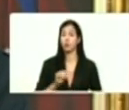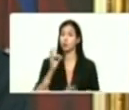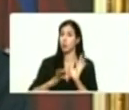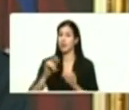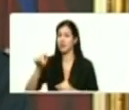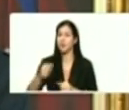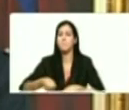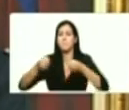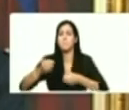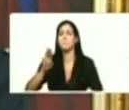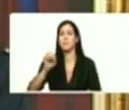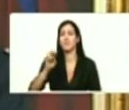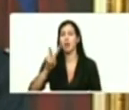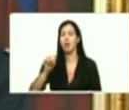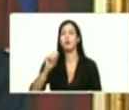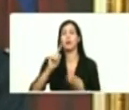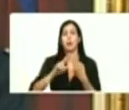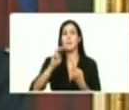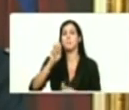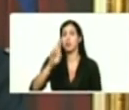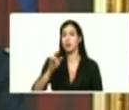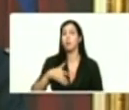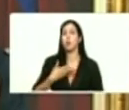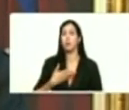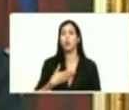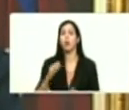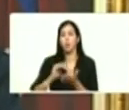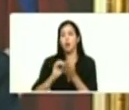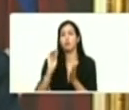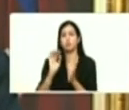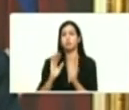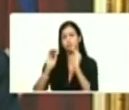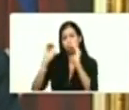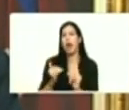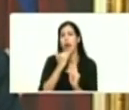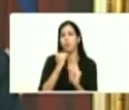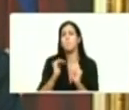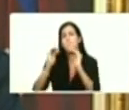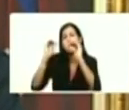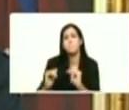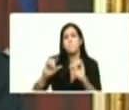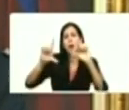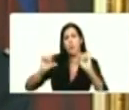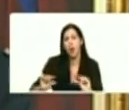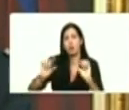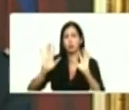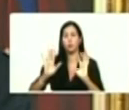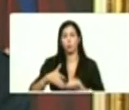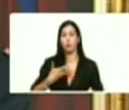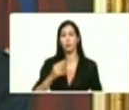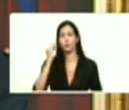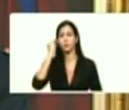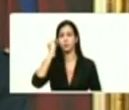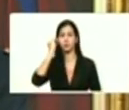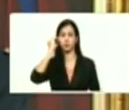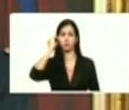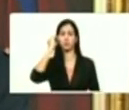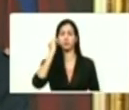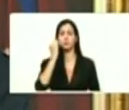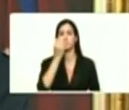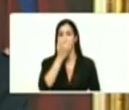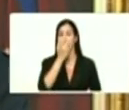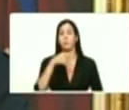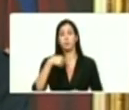Pedeval Mercal nosotros podemos aplicar subsidios directos como la vamos a aplicar eso lo vamos a explicar más